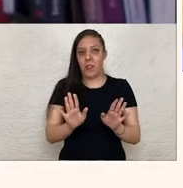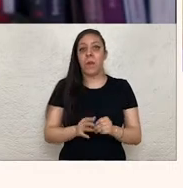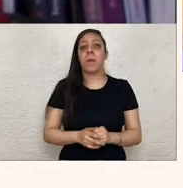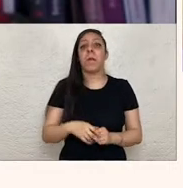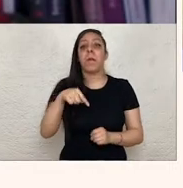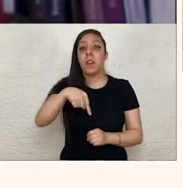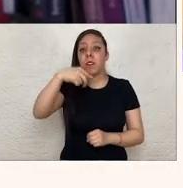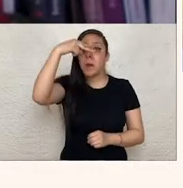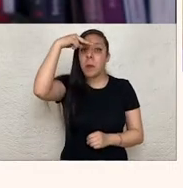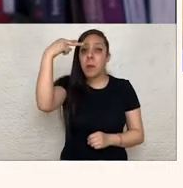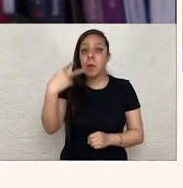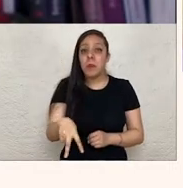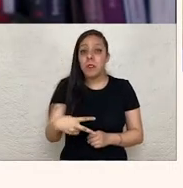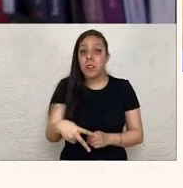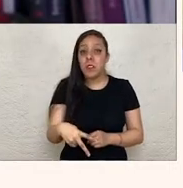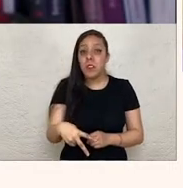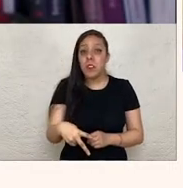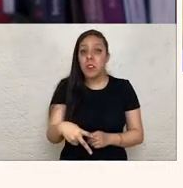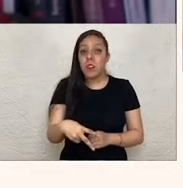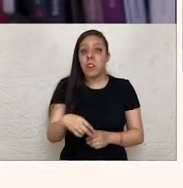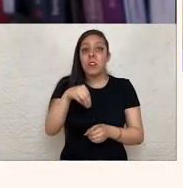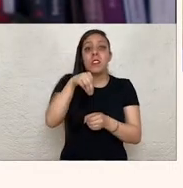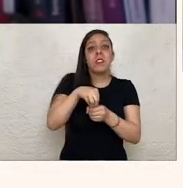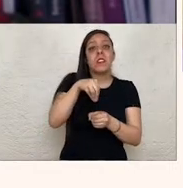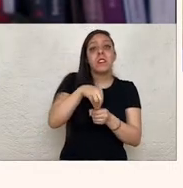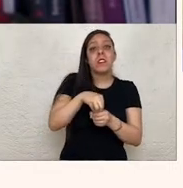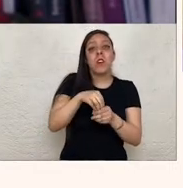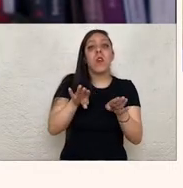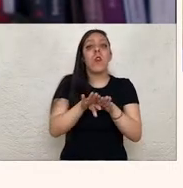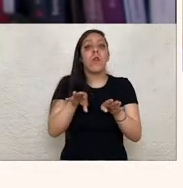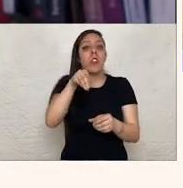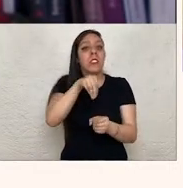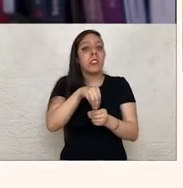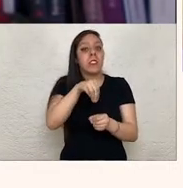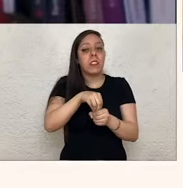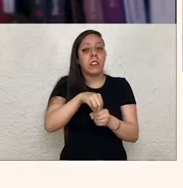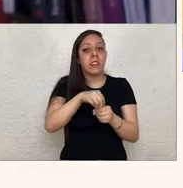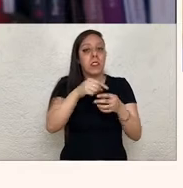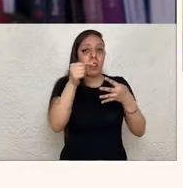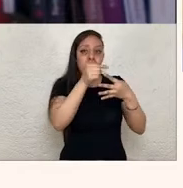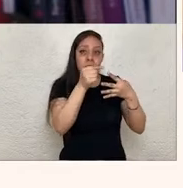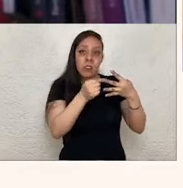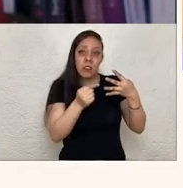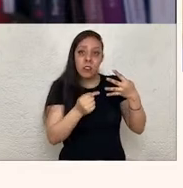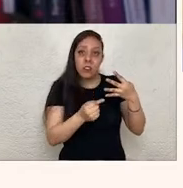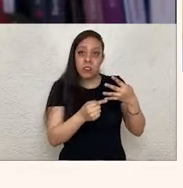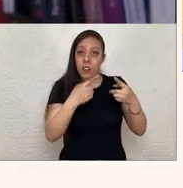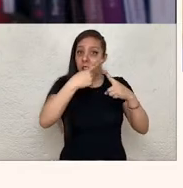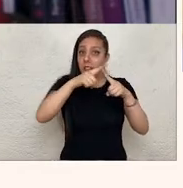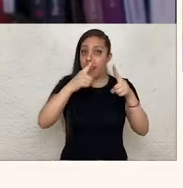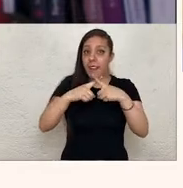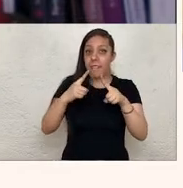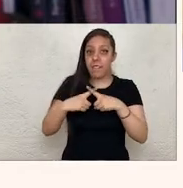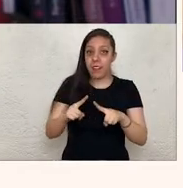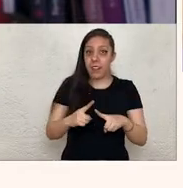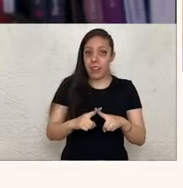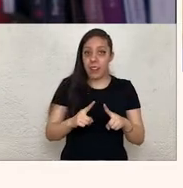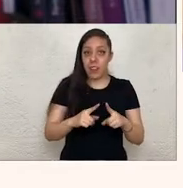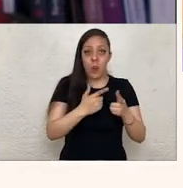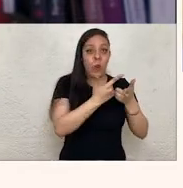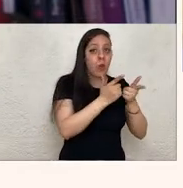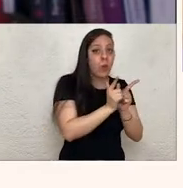es así. Esa nación ocultó y sigue ocultando a una pluralidad de naciones